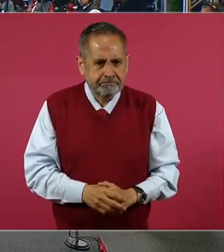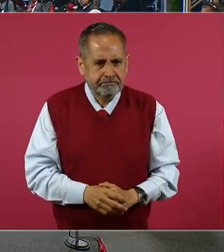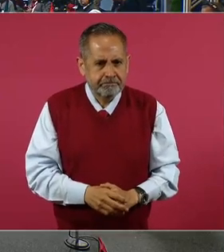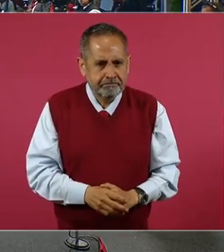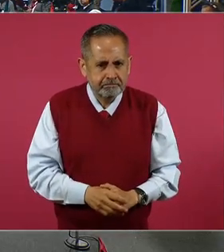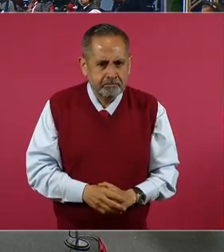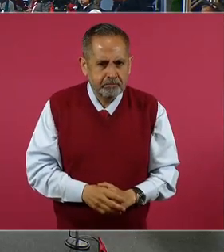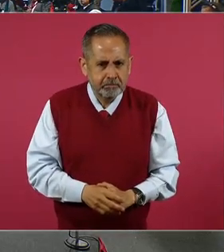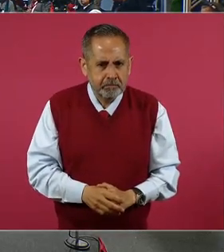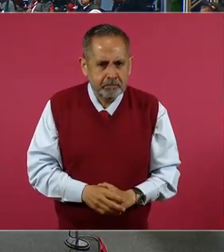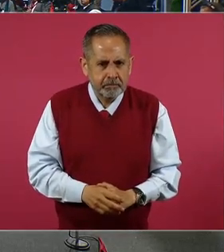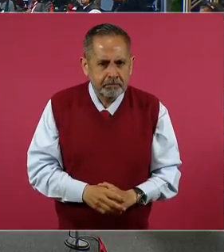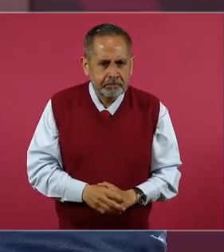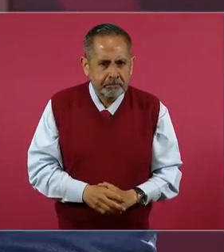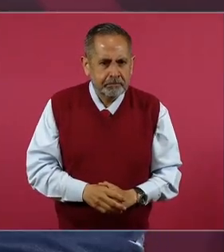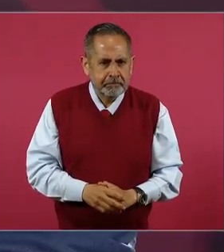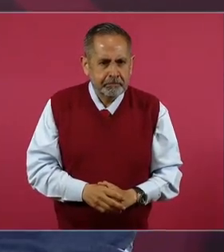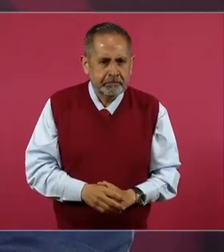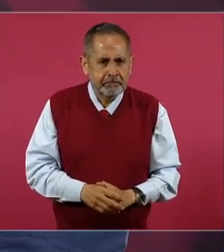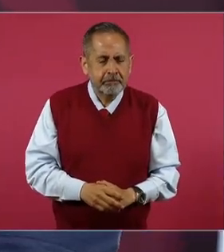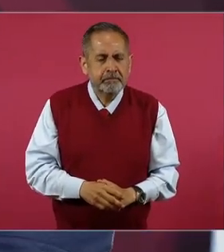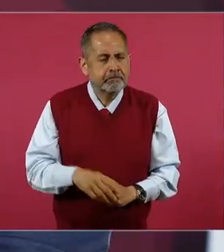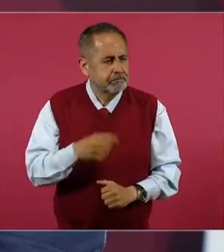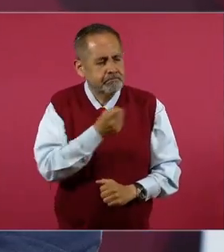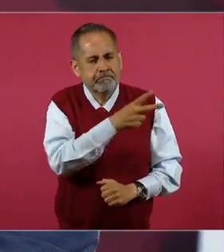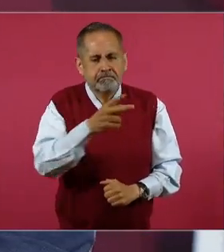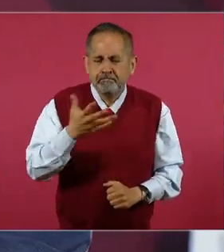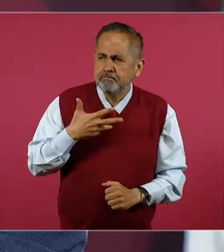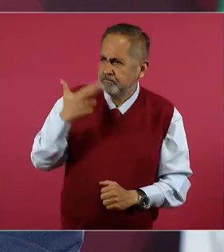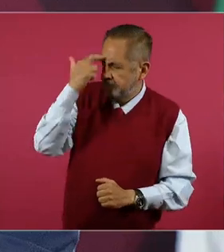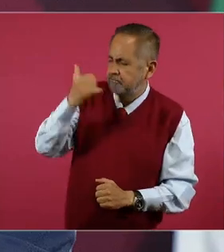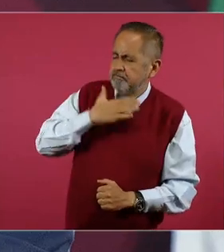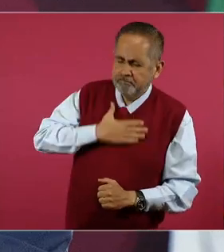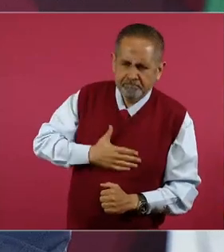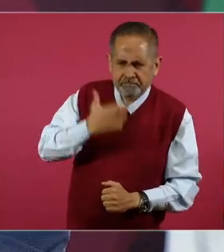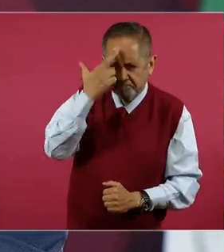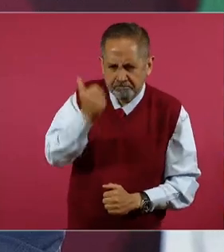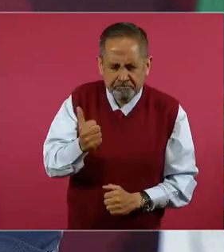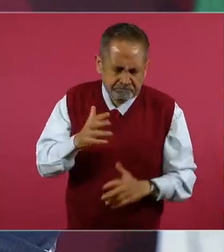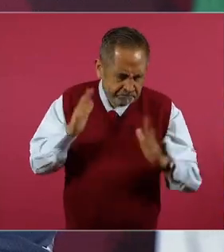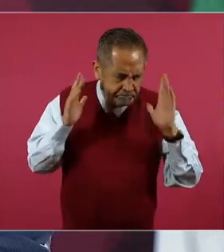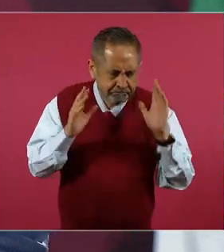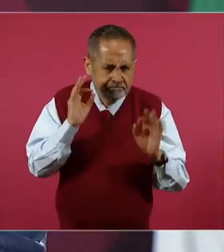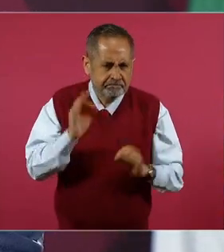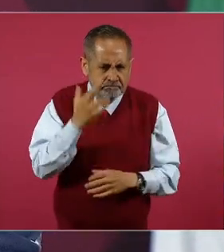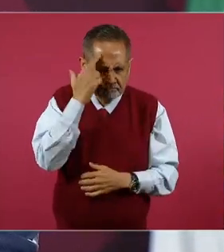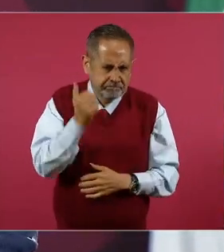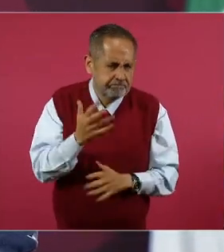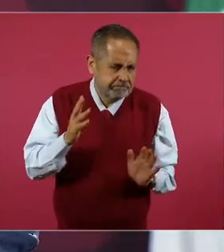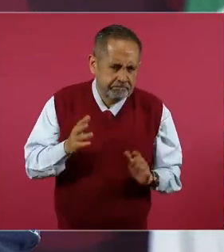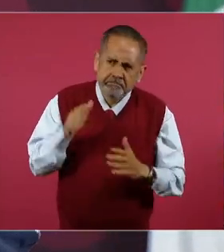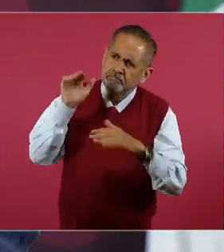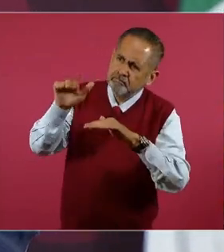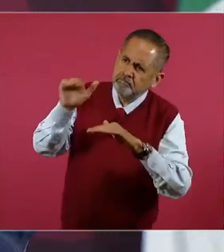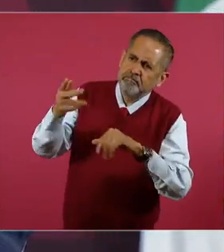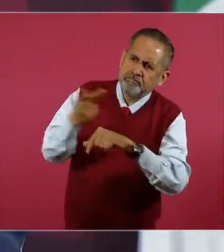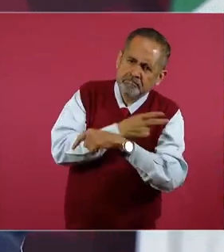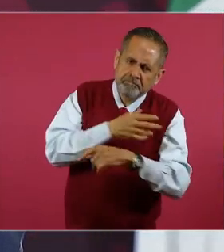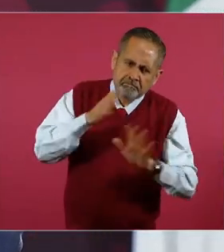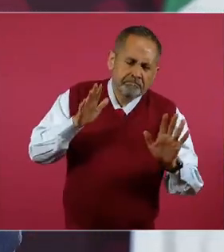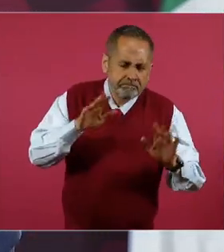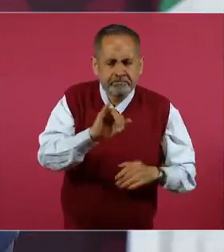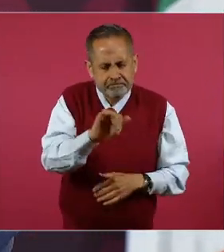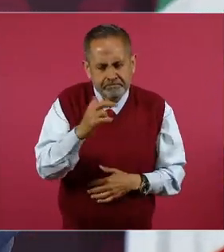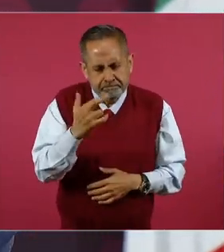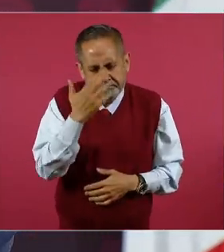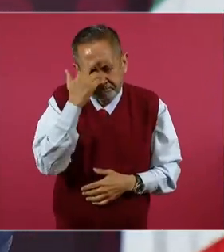aunque son demandas muy justas, desde luego, ¿sí? Siempre